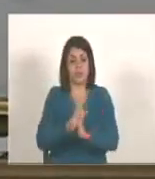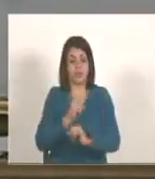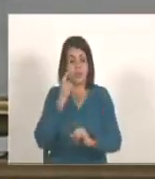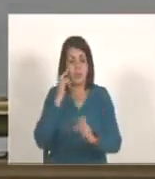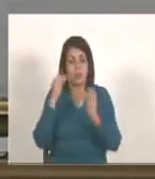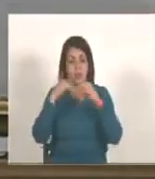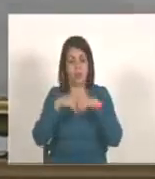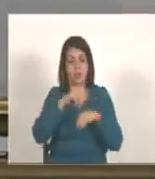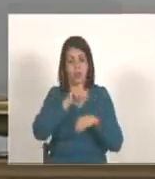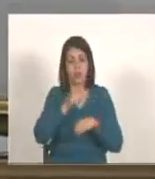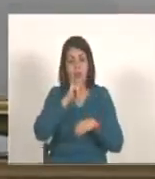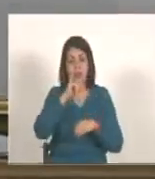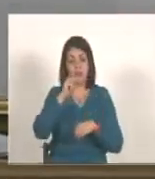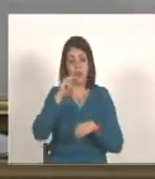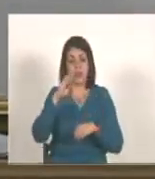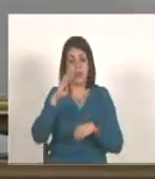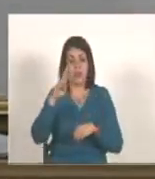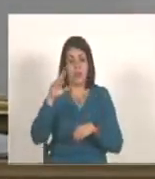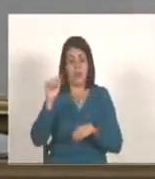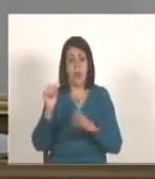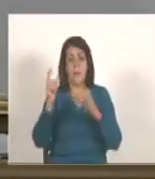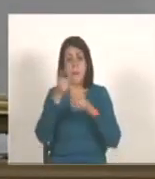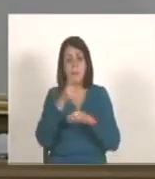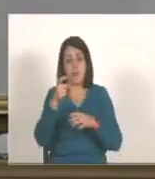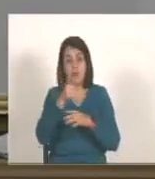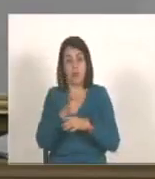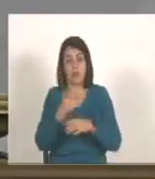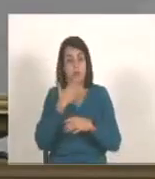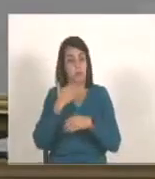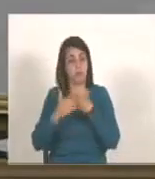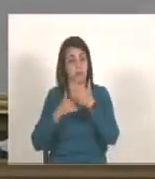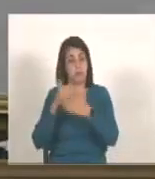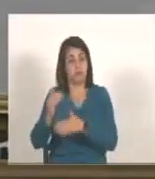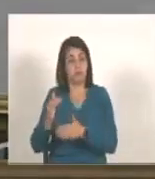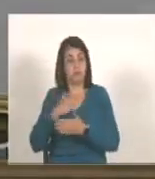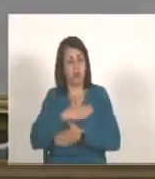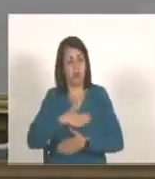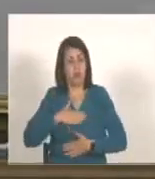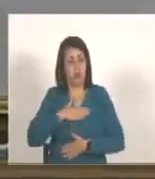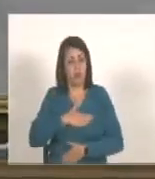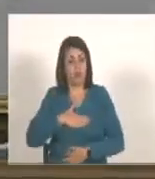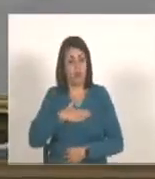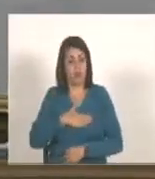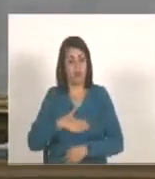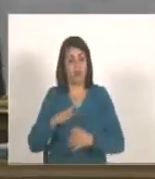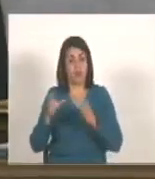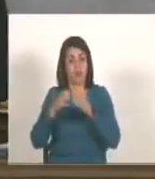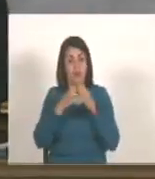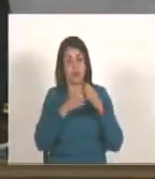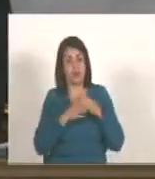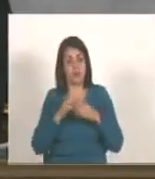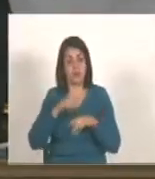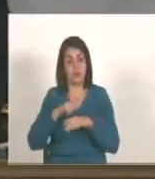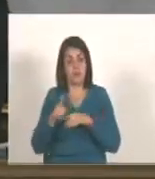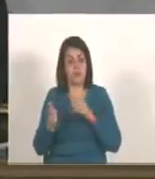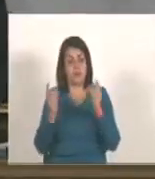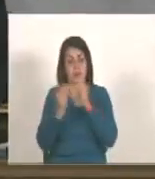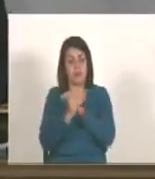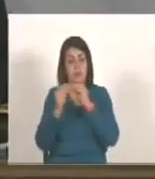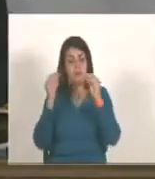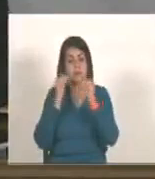Acuerdo de Ginebra, busque salidas prácticas y satisfactorias para las partes en la